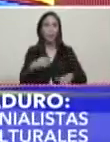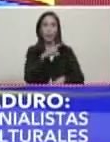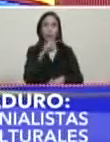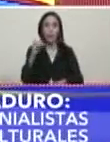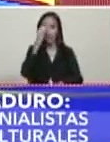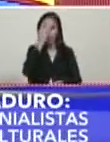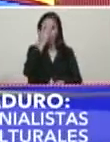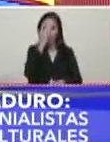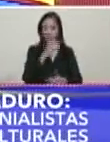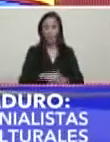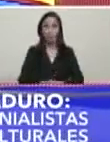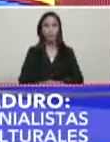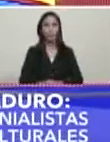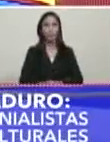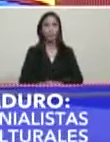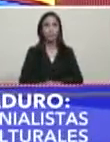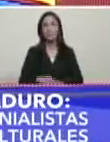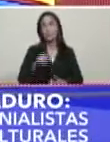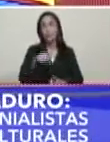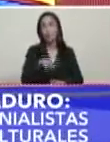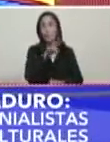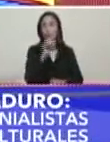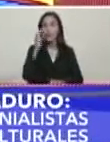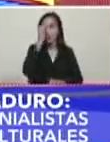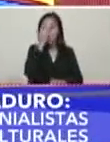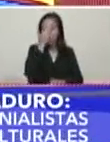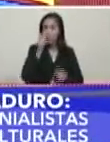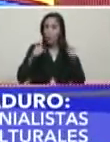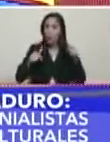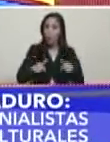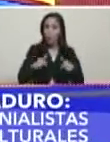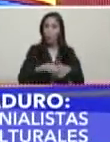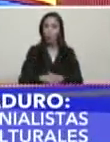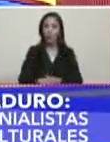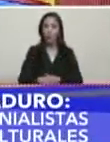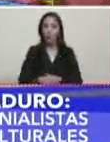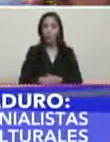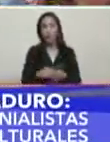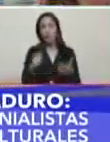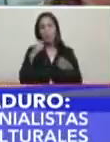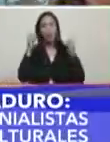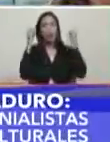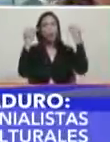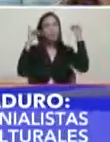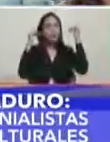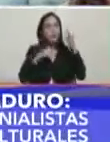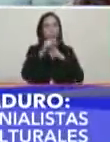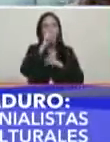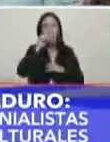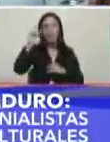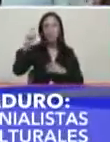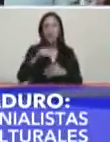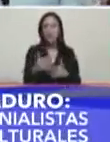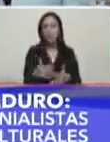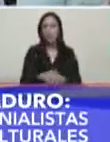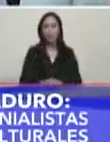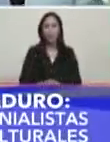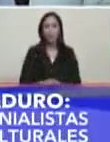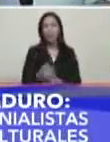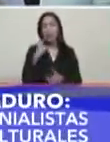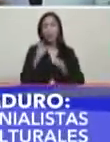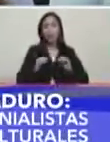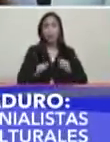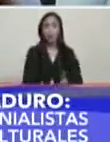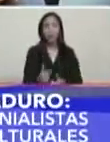febrero. Hoy 20 de febrero estamos conmemorando aniversario del inicio